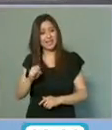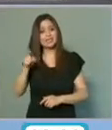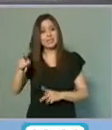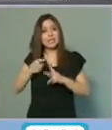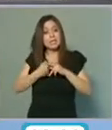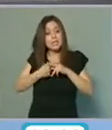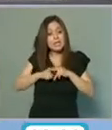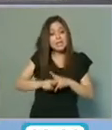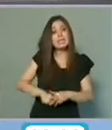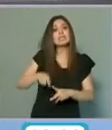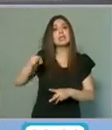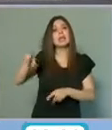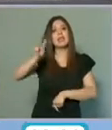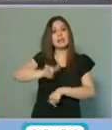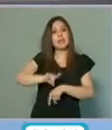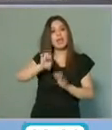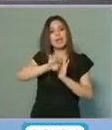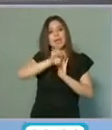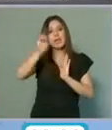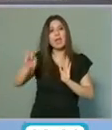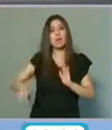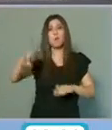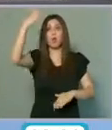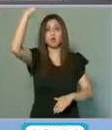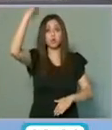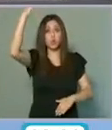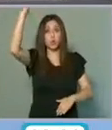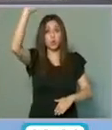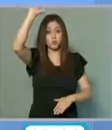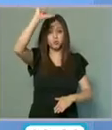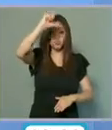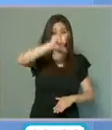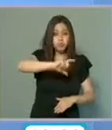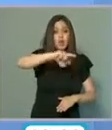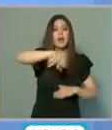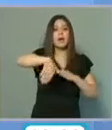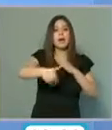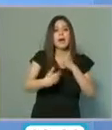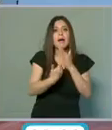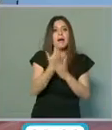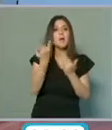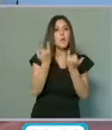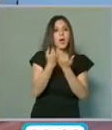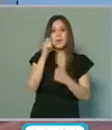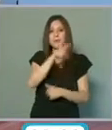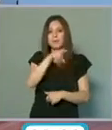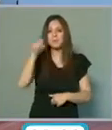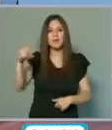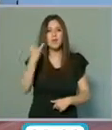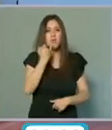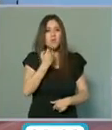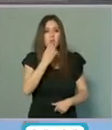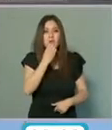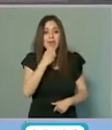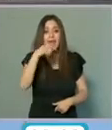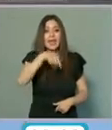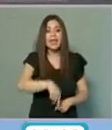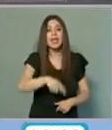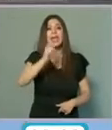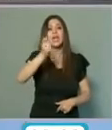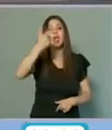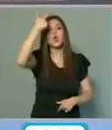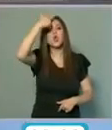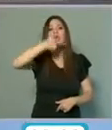sol ya empezaba el día. O sea, como los judíos ahora, es esa misma idea, porque son días